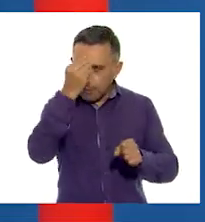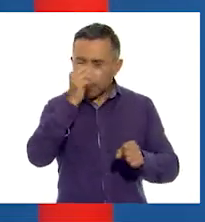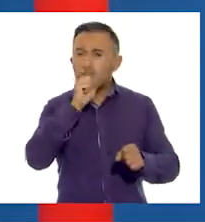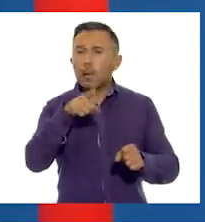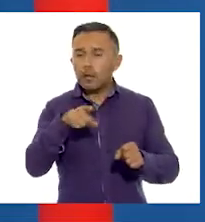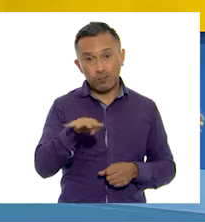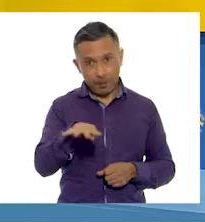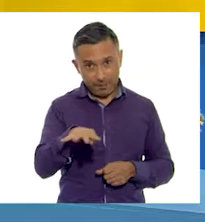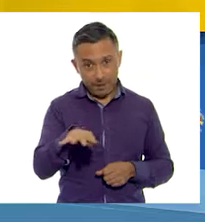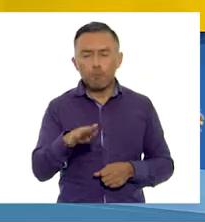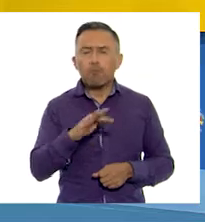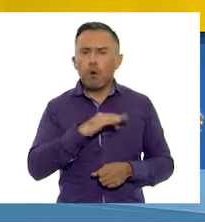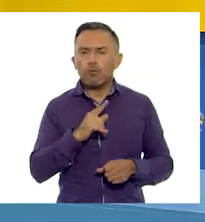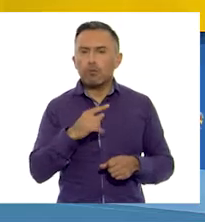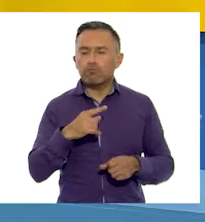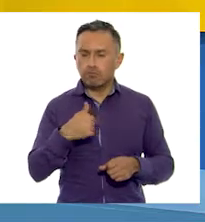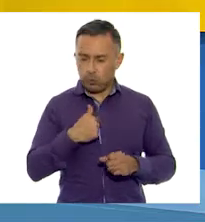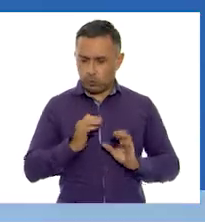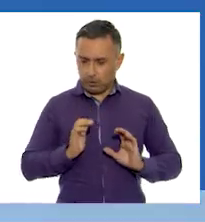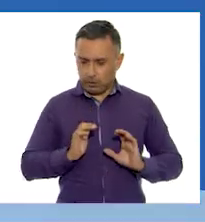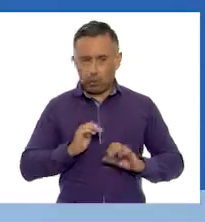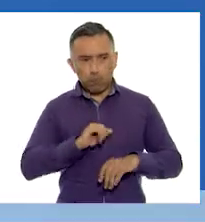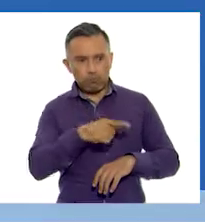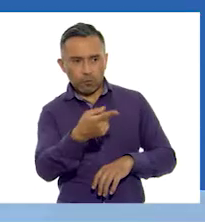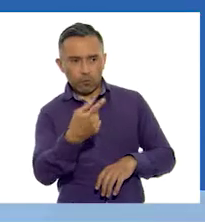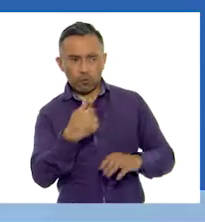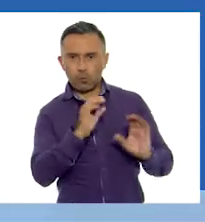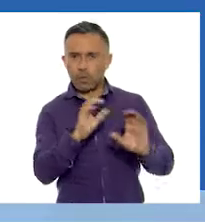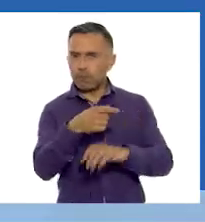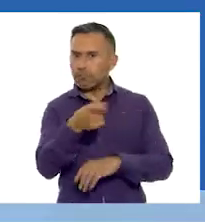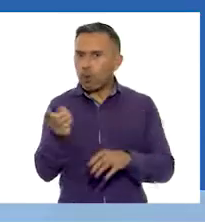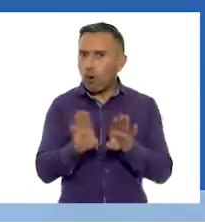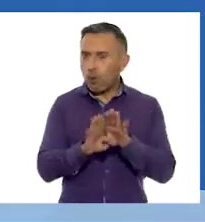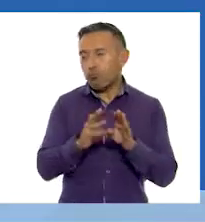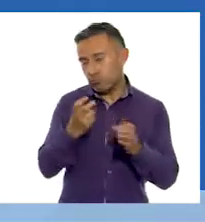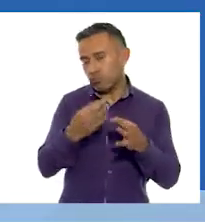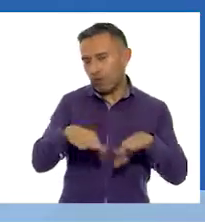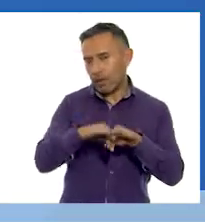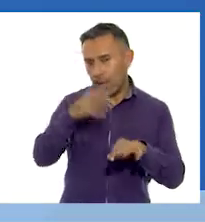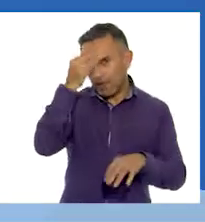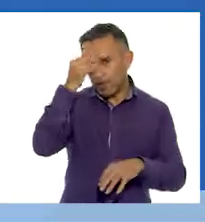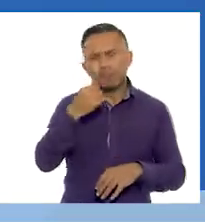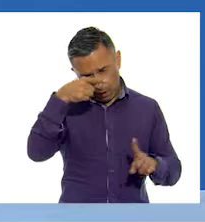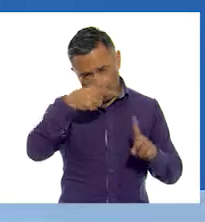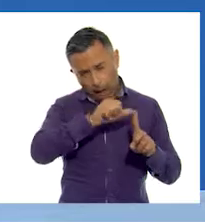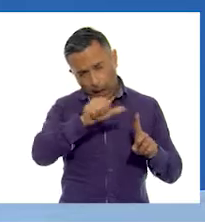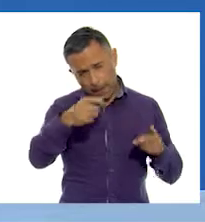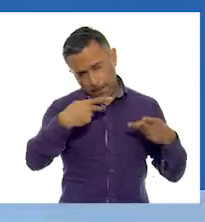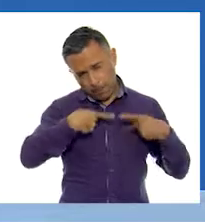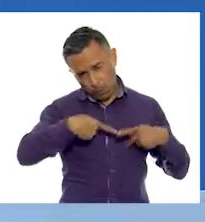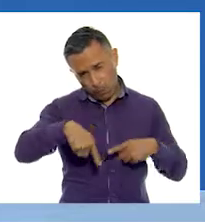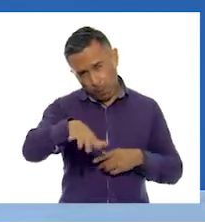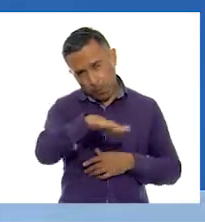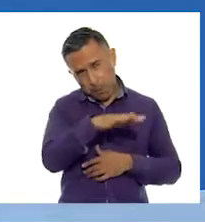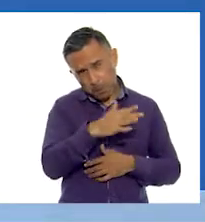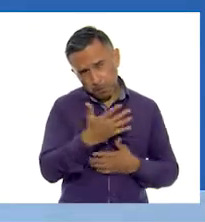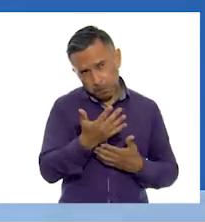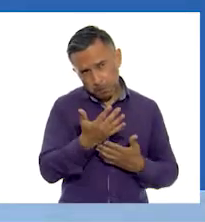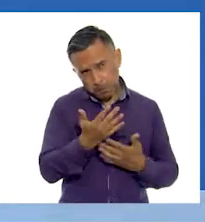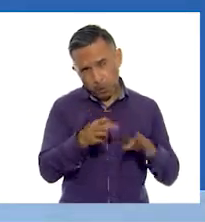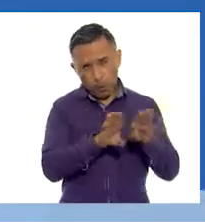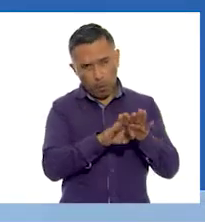de textos de divulgación. Así es, Juan Carlos, así es. Y además hay algo sobre lo que necesitamos estar